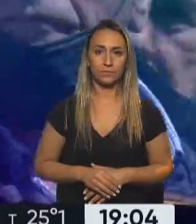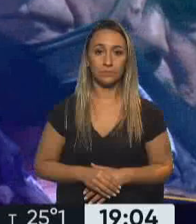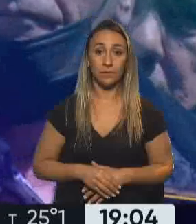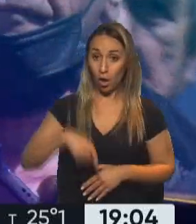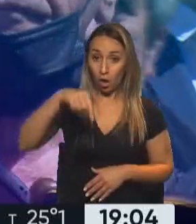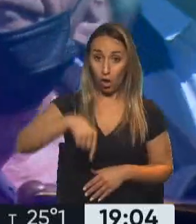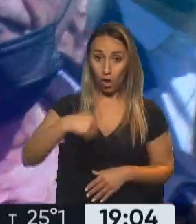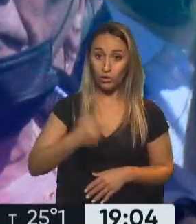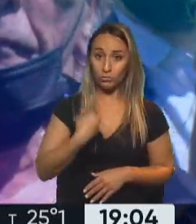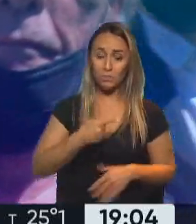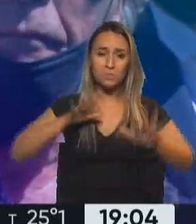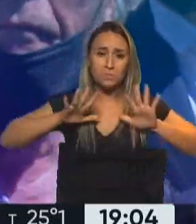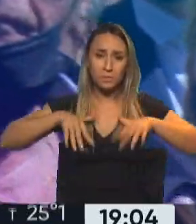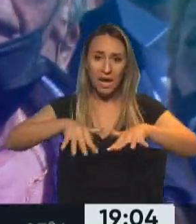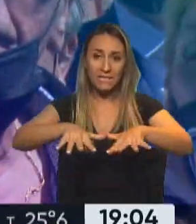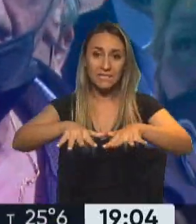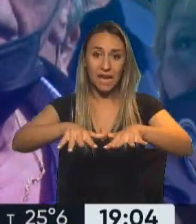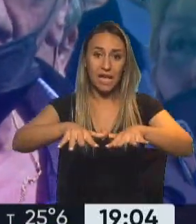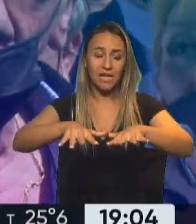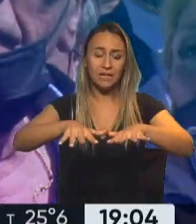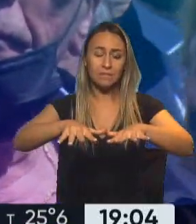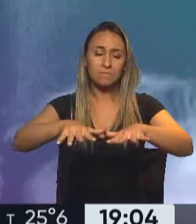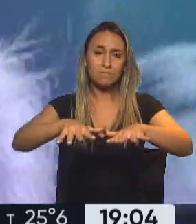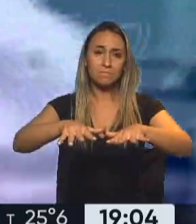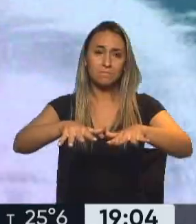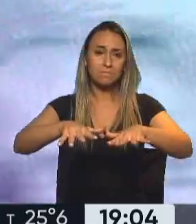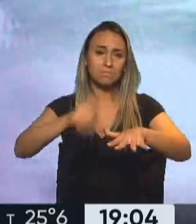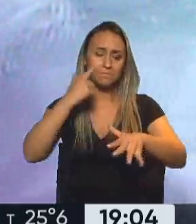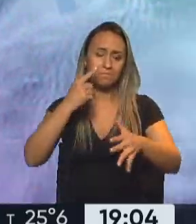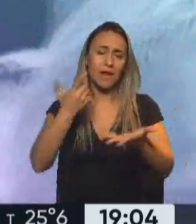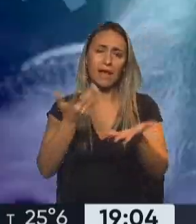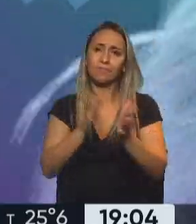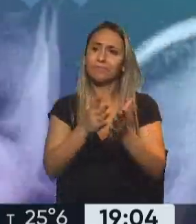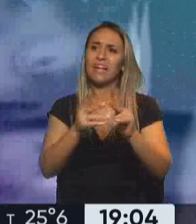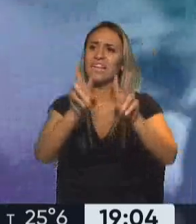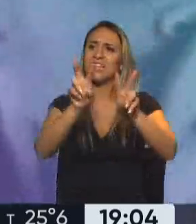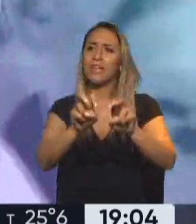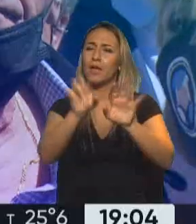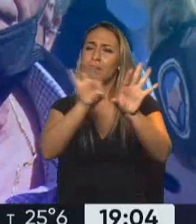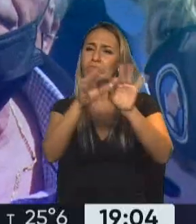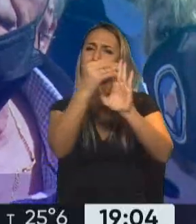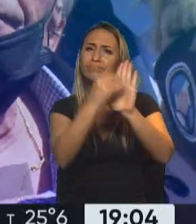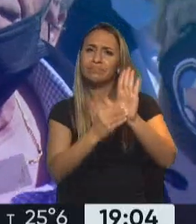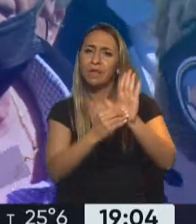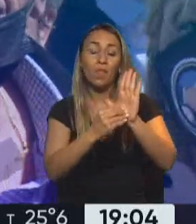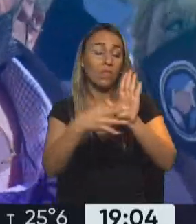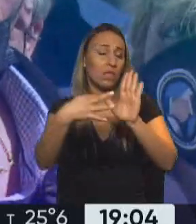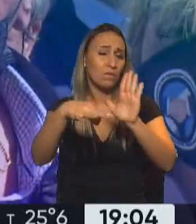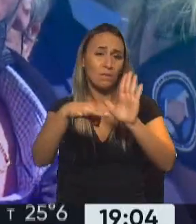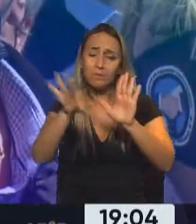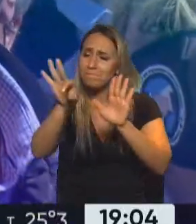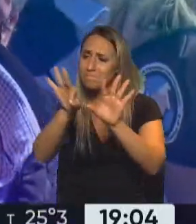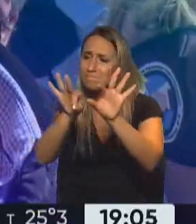Hoy marchamos para establecer una agenda. Tenemos que poner ejes centrales en la